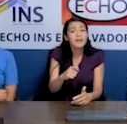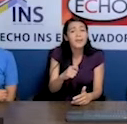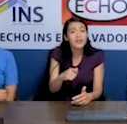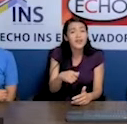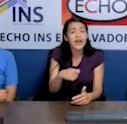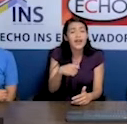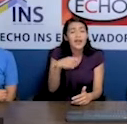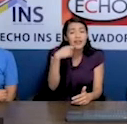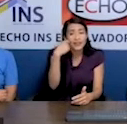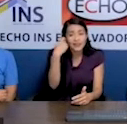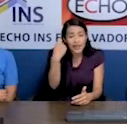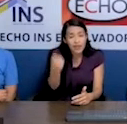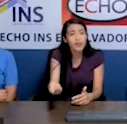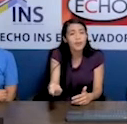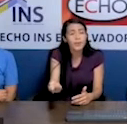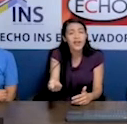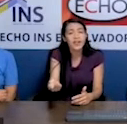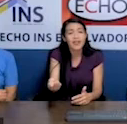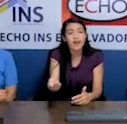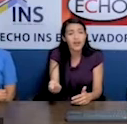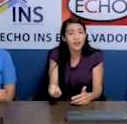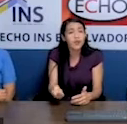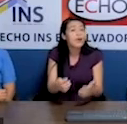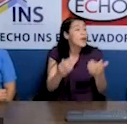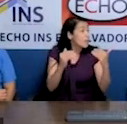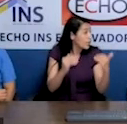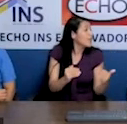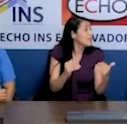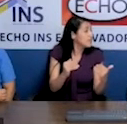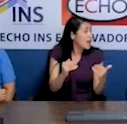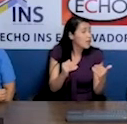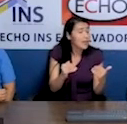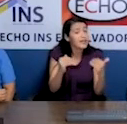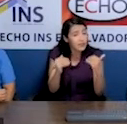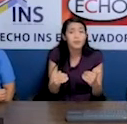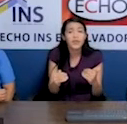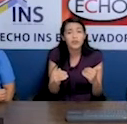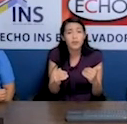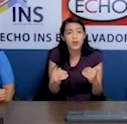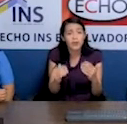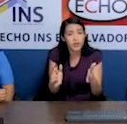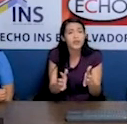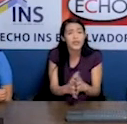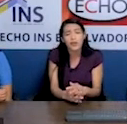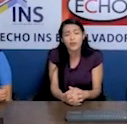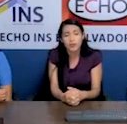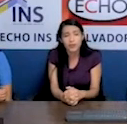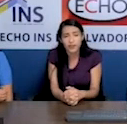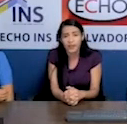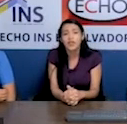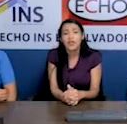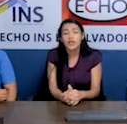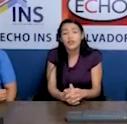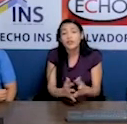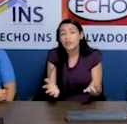no necesariamente tengo que esperar a derivarlo para poder iniciarle el tratamiento farmacológico que ya lo